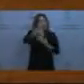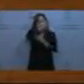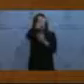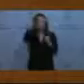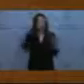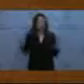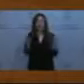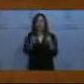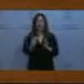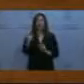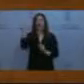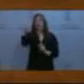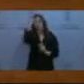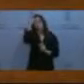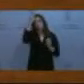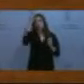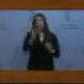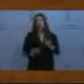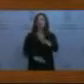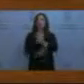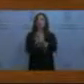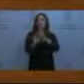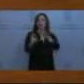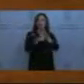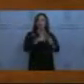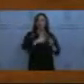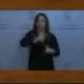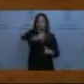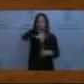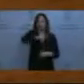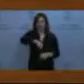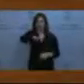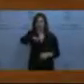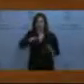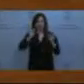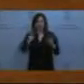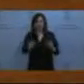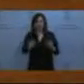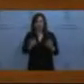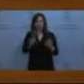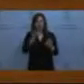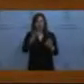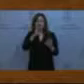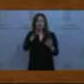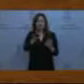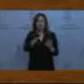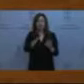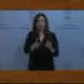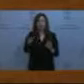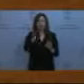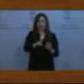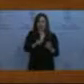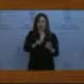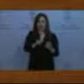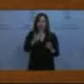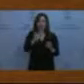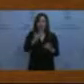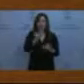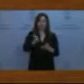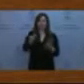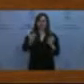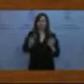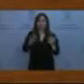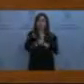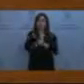concepto del que nace nuestra Constitución y del que nace nuestra transición, que fue la reconciliación. Ese concepto es el que